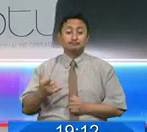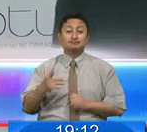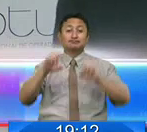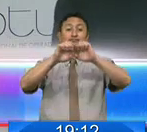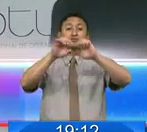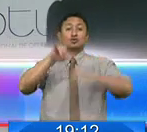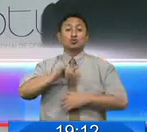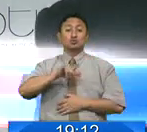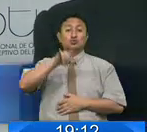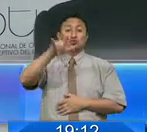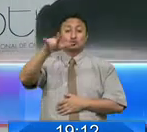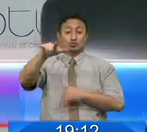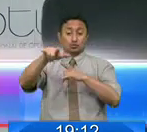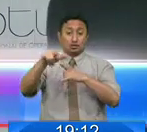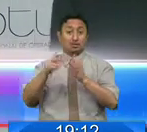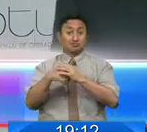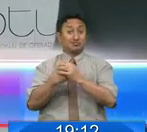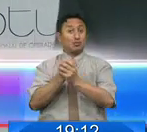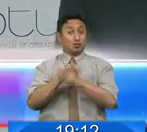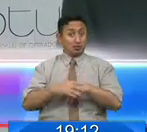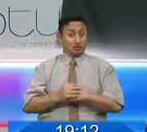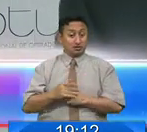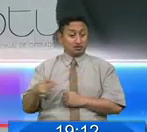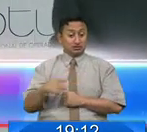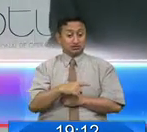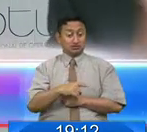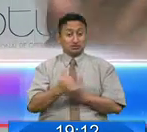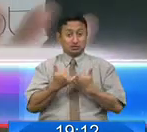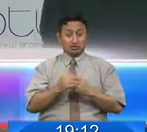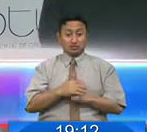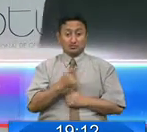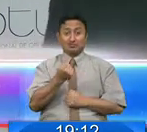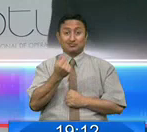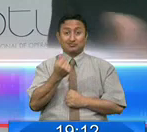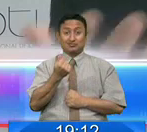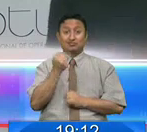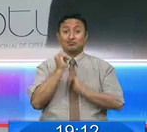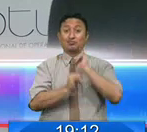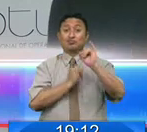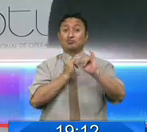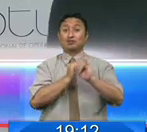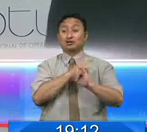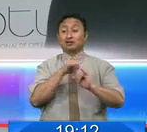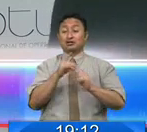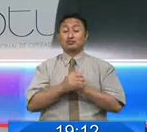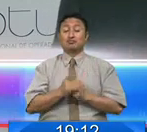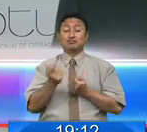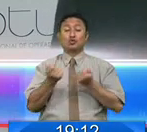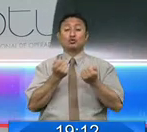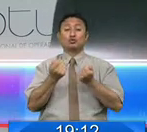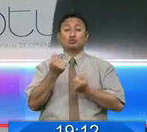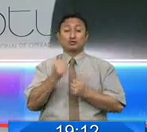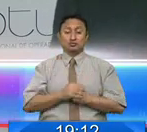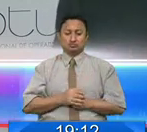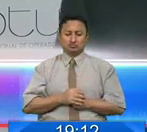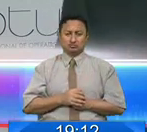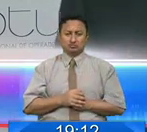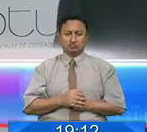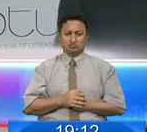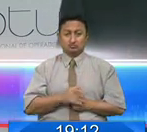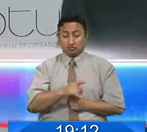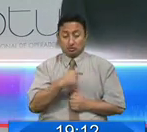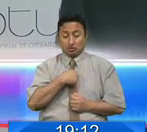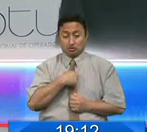si están abusando de ese sentido internacional del manejo del manejo aéreo el donde